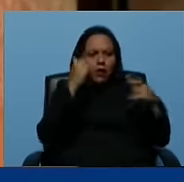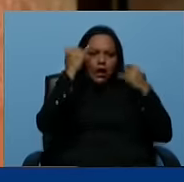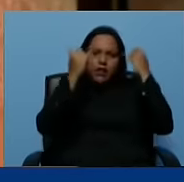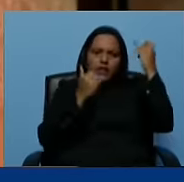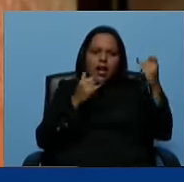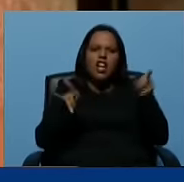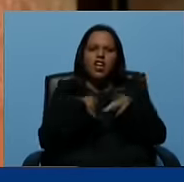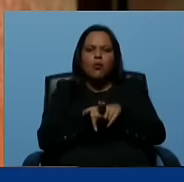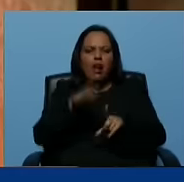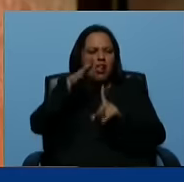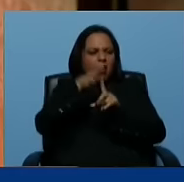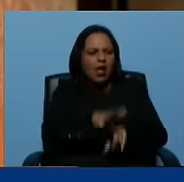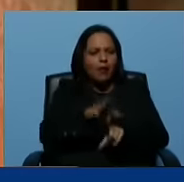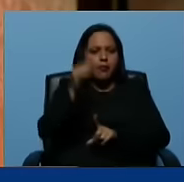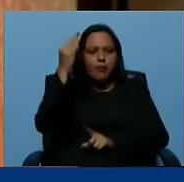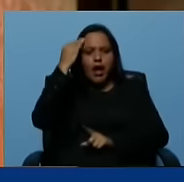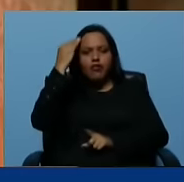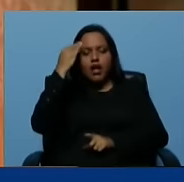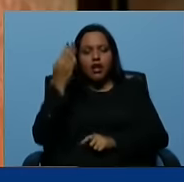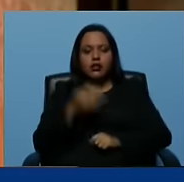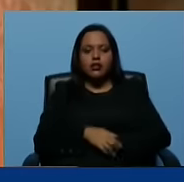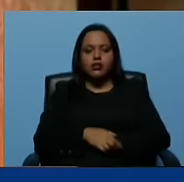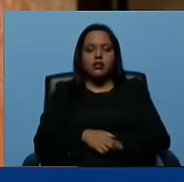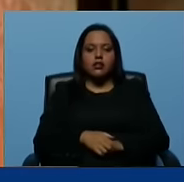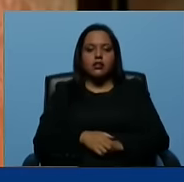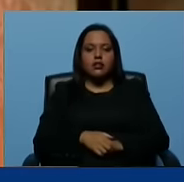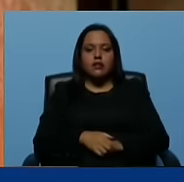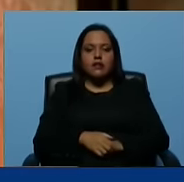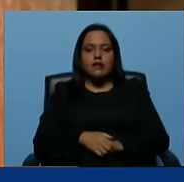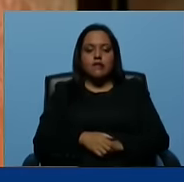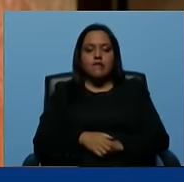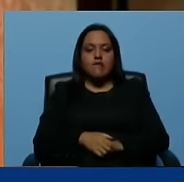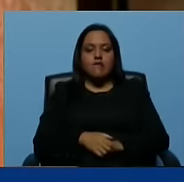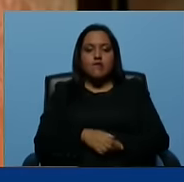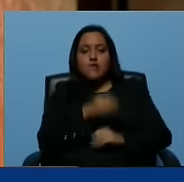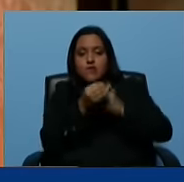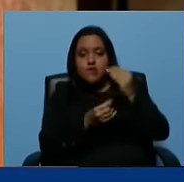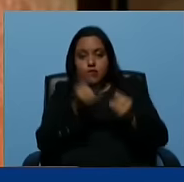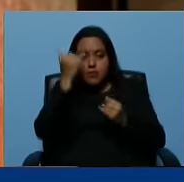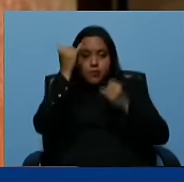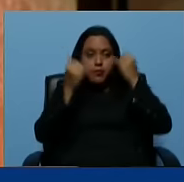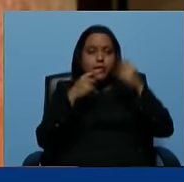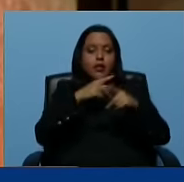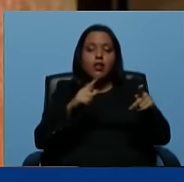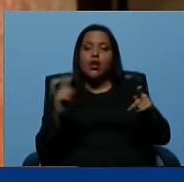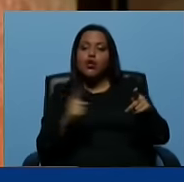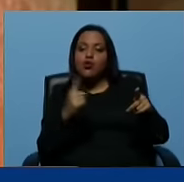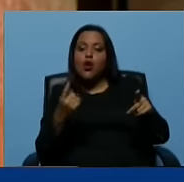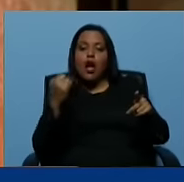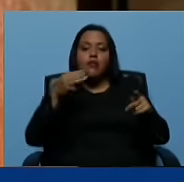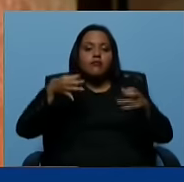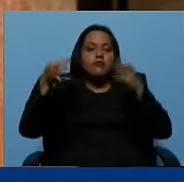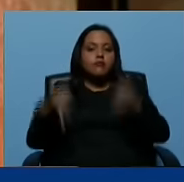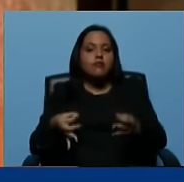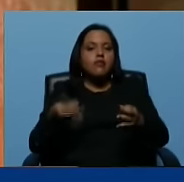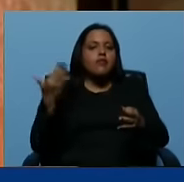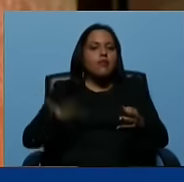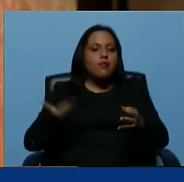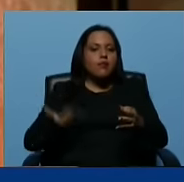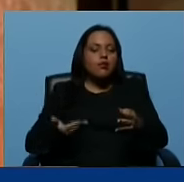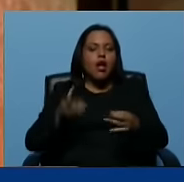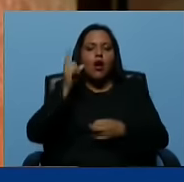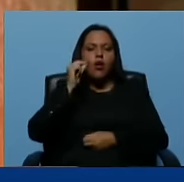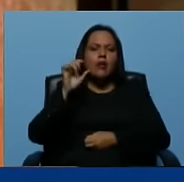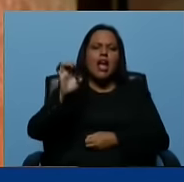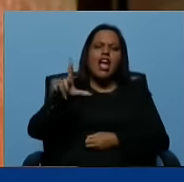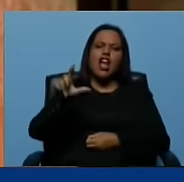una dictadura mental. Termina generándose una forma de opinión pública donde la única opinión que existe es la que le importa a Elon Musk